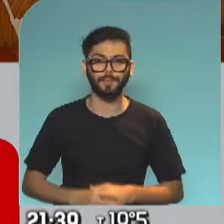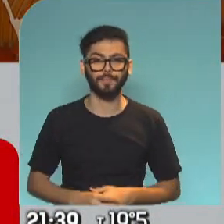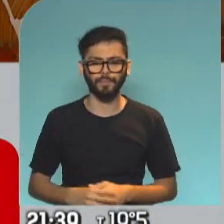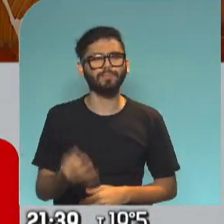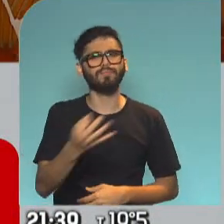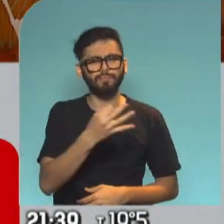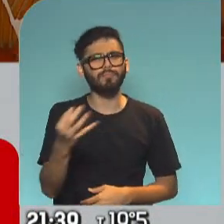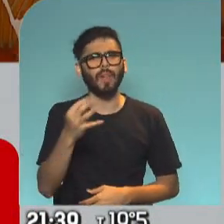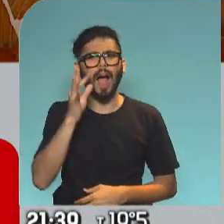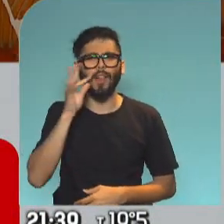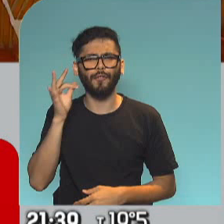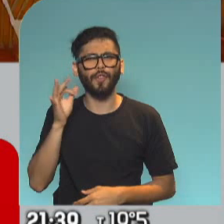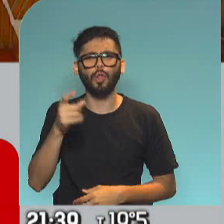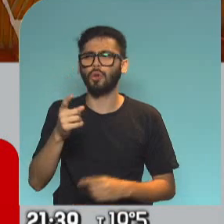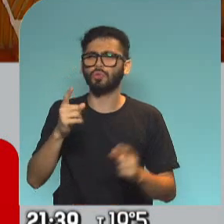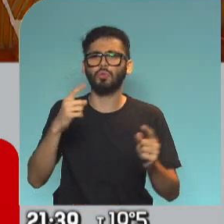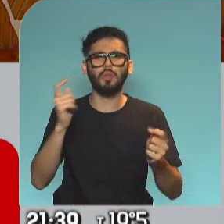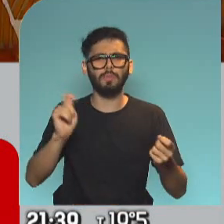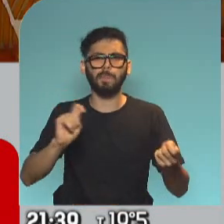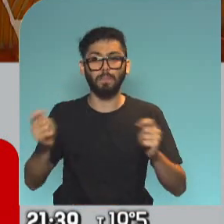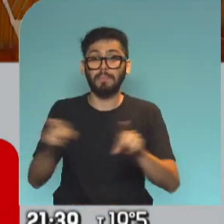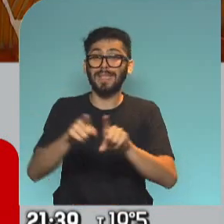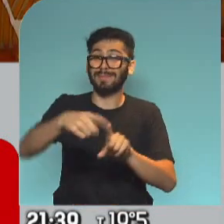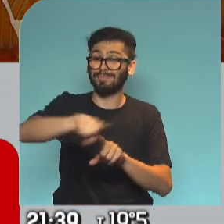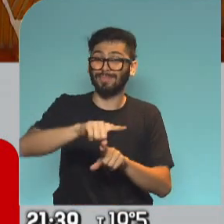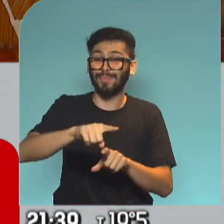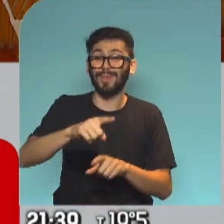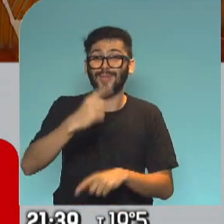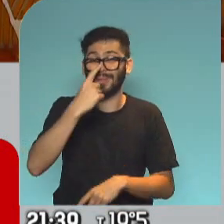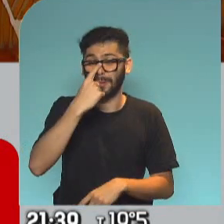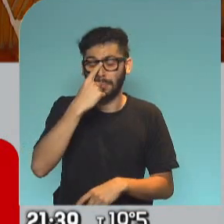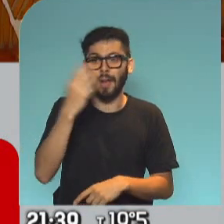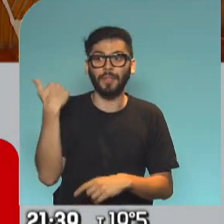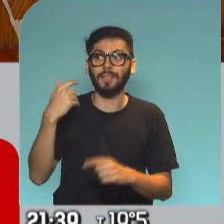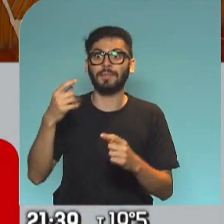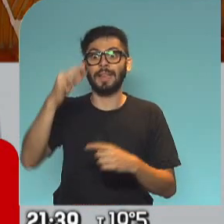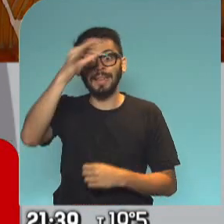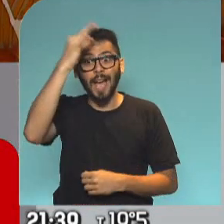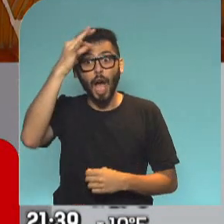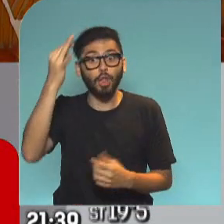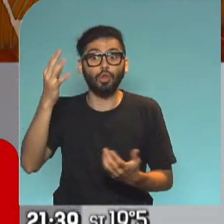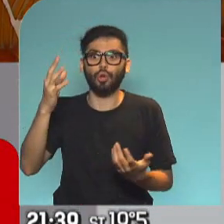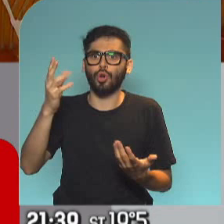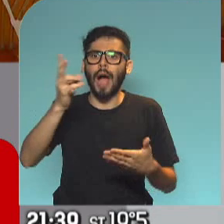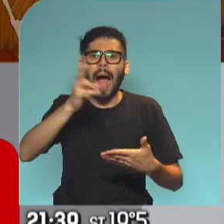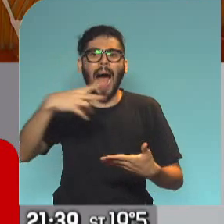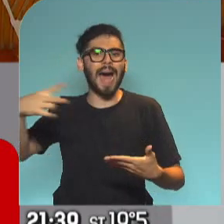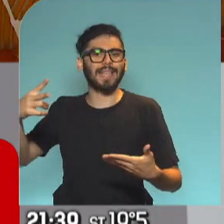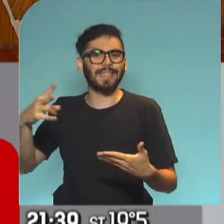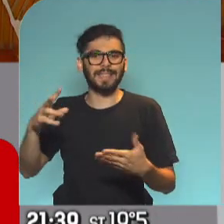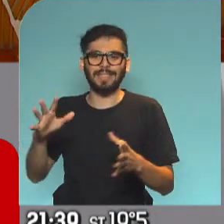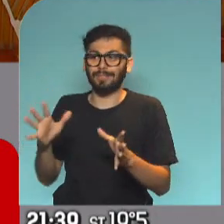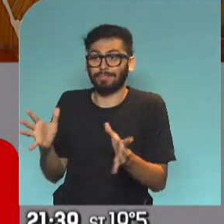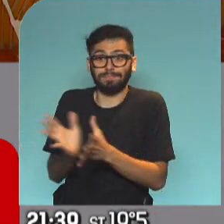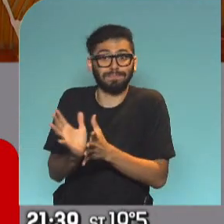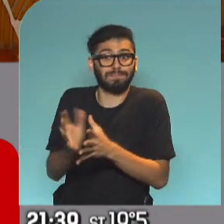Alfredo, ¿no? Por allí ellos mismos decían, de arranque el teatro, el arte en sí, la cultura en sí, era parte de una